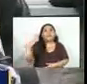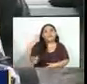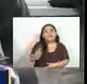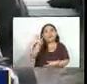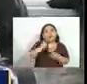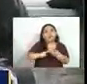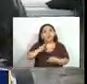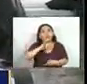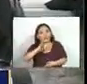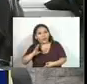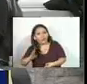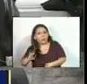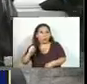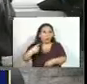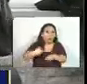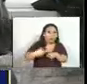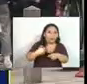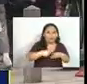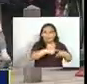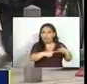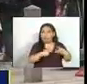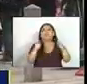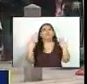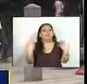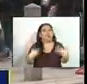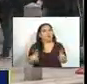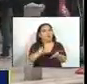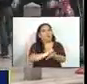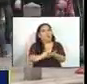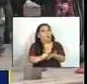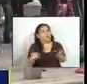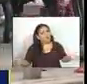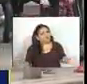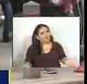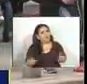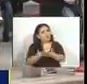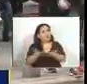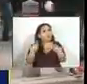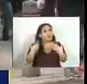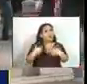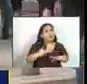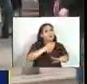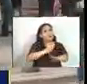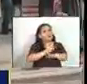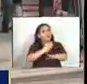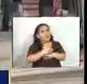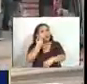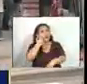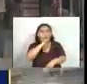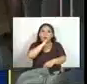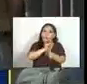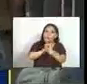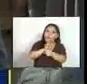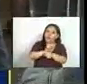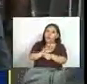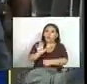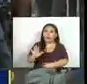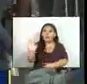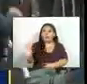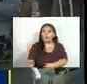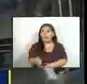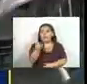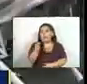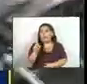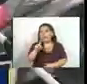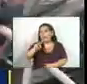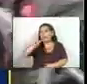Bretaña volvieron este martes a las escuelas reorganizadas para evitar la propagación del COVID-19 solo en Francia casi